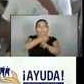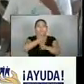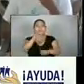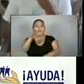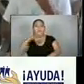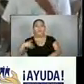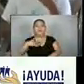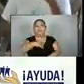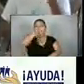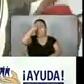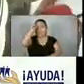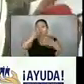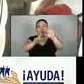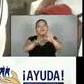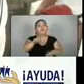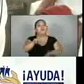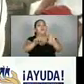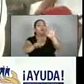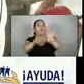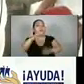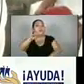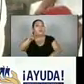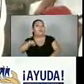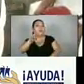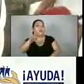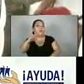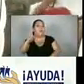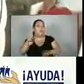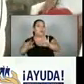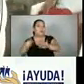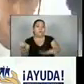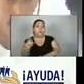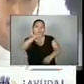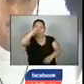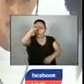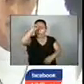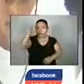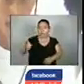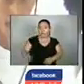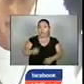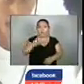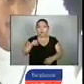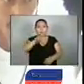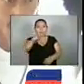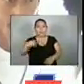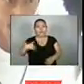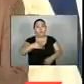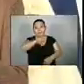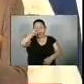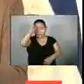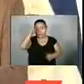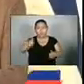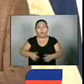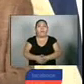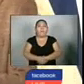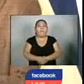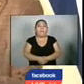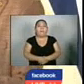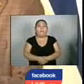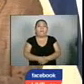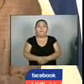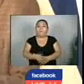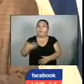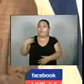reporta 60.188 nuevos empleos formales, una cifra alentadora para la institución. Y estamos llegando a una